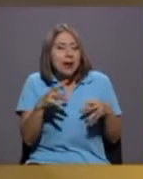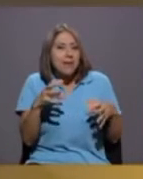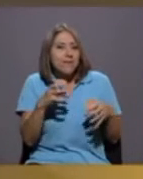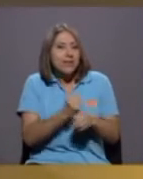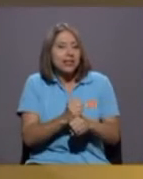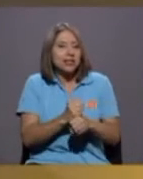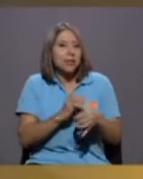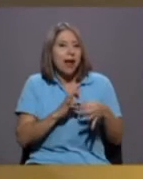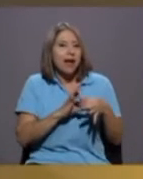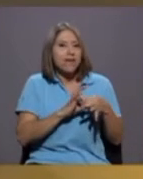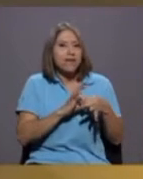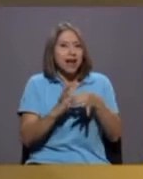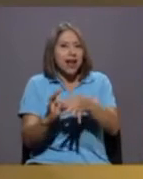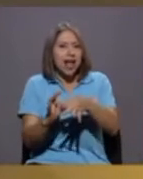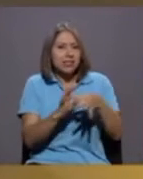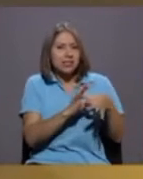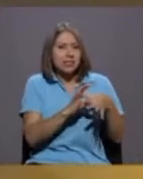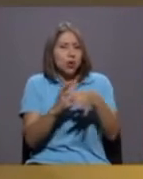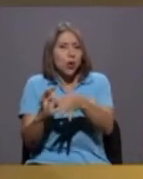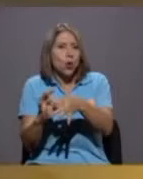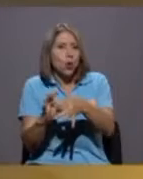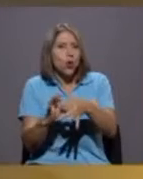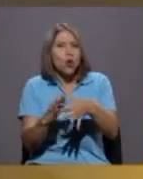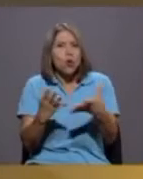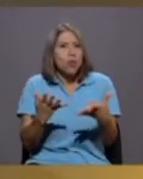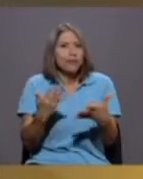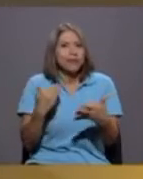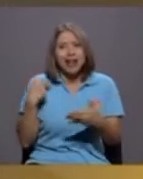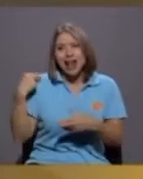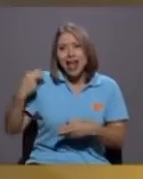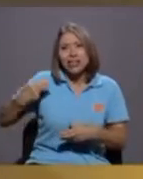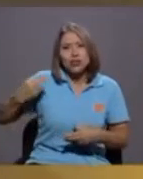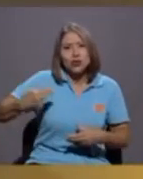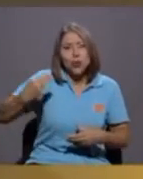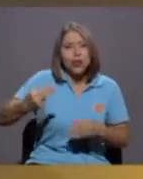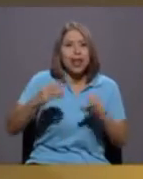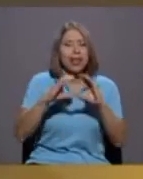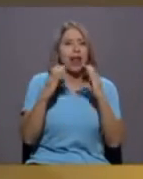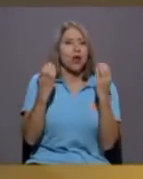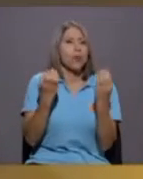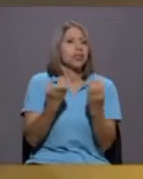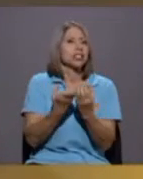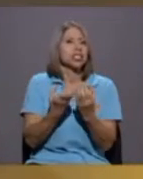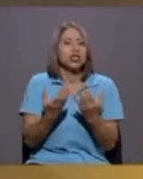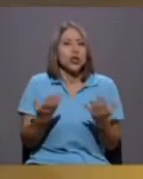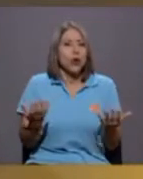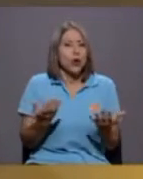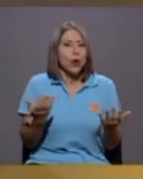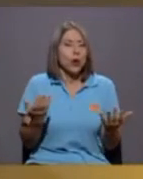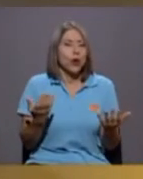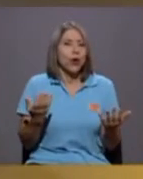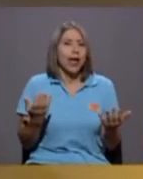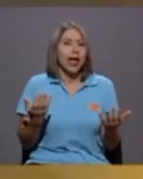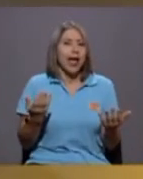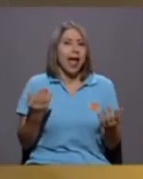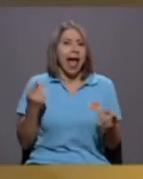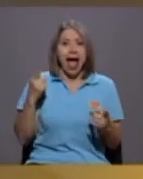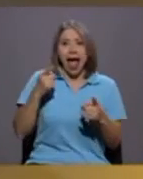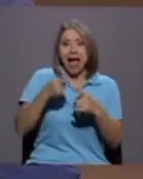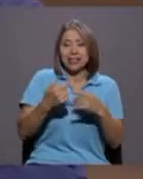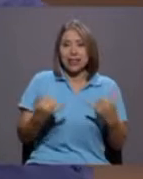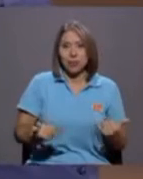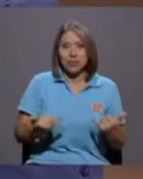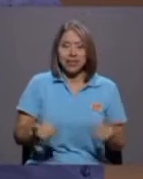relación de qué ha sido la historia de la comisión hasta el